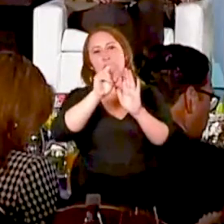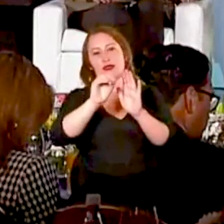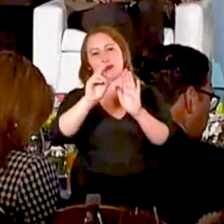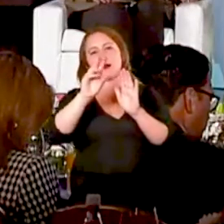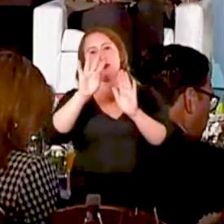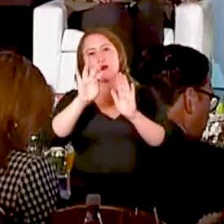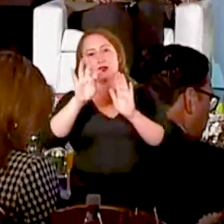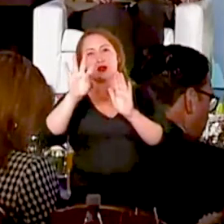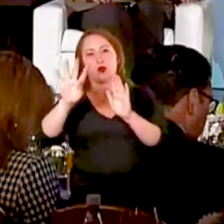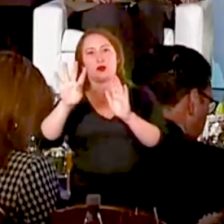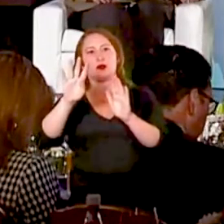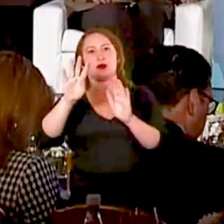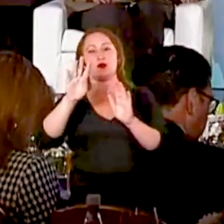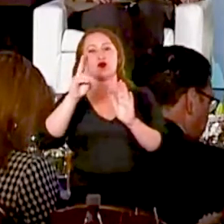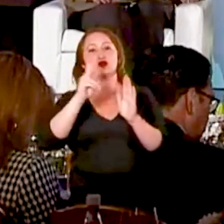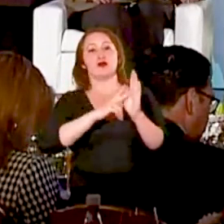2094